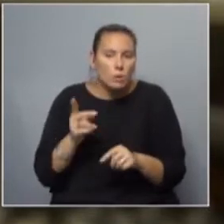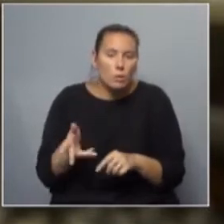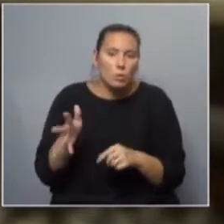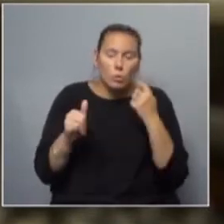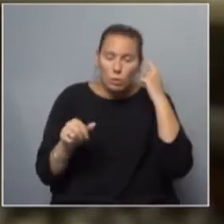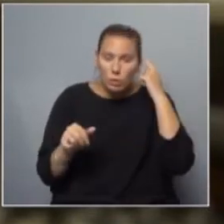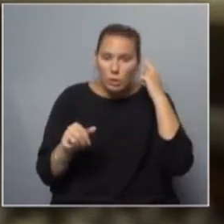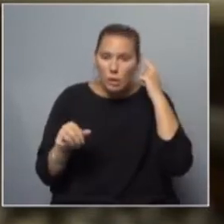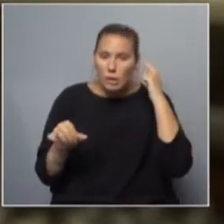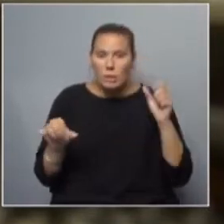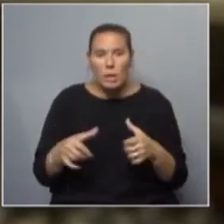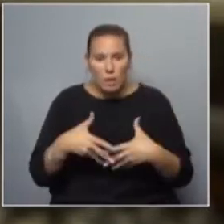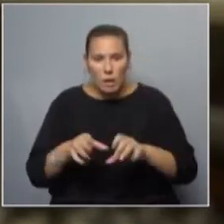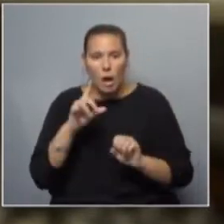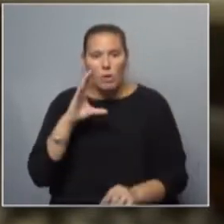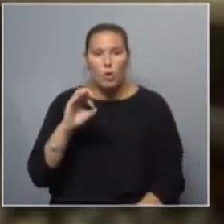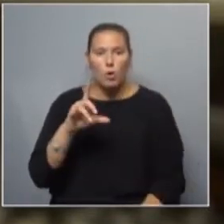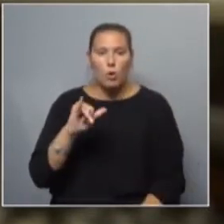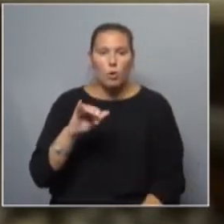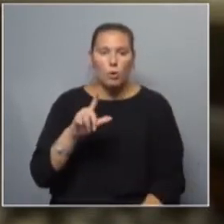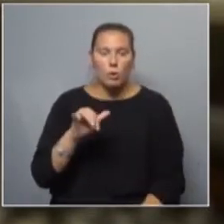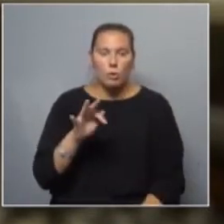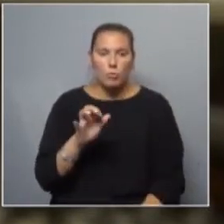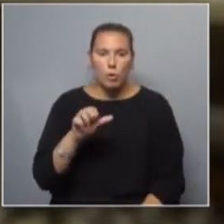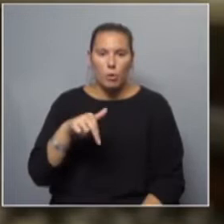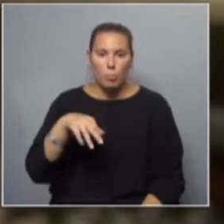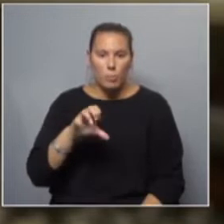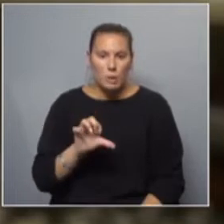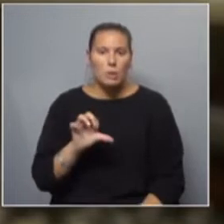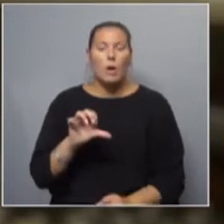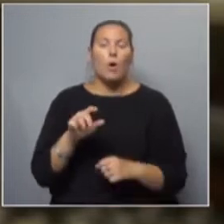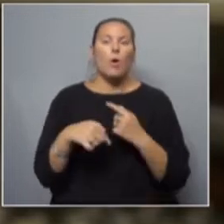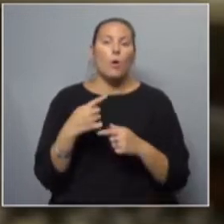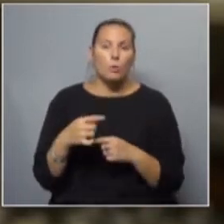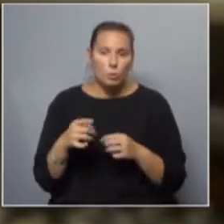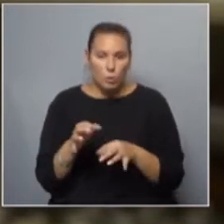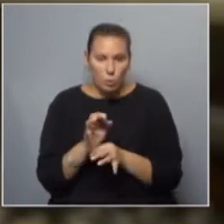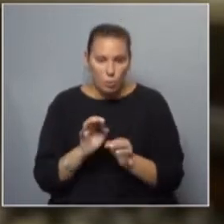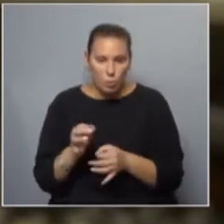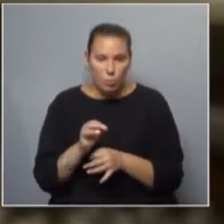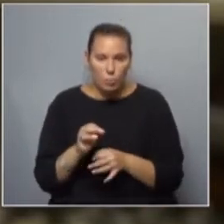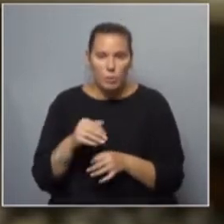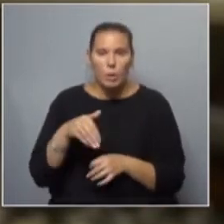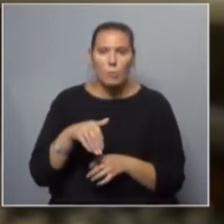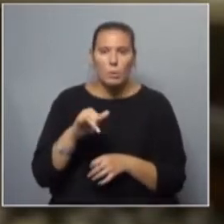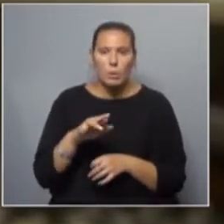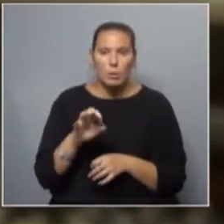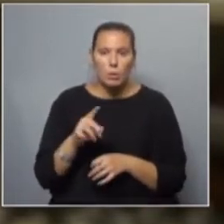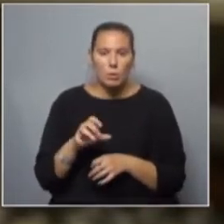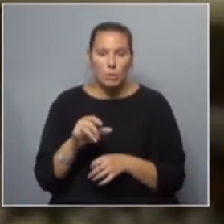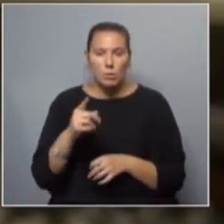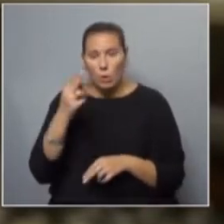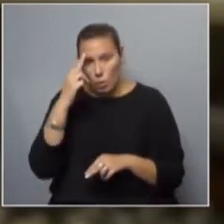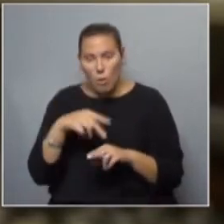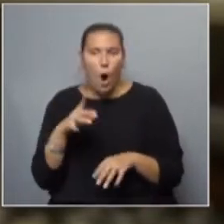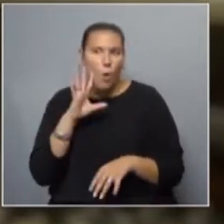le realiza detección de coliformes totales y de Escherichia coli, así como la detección de Pseudomonas aeruginosa, que es un patógeno